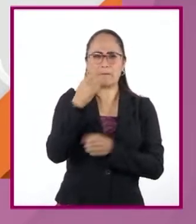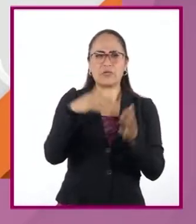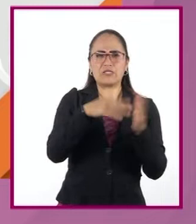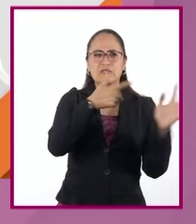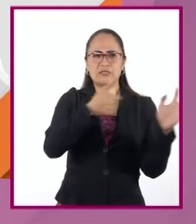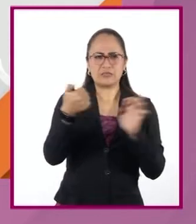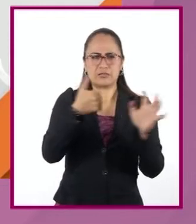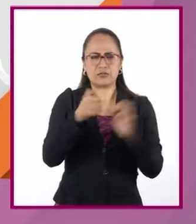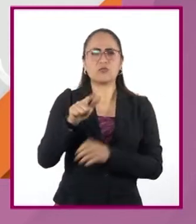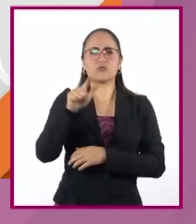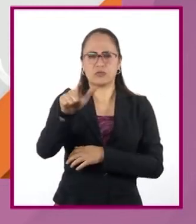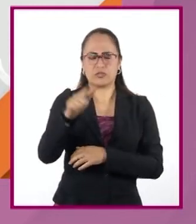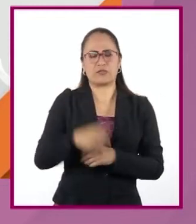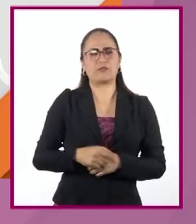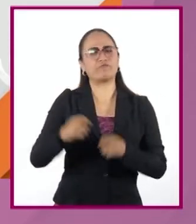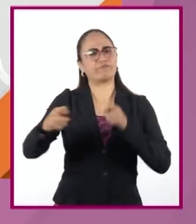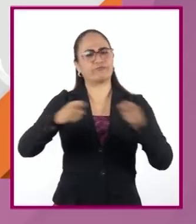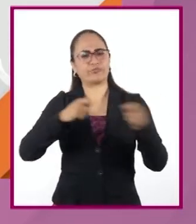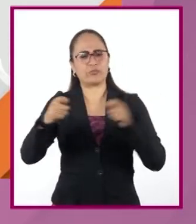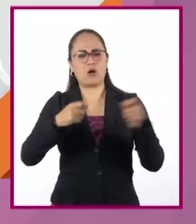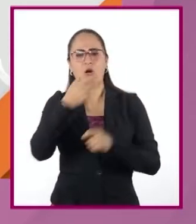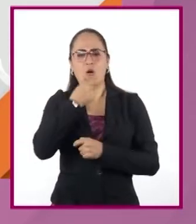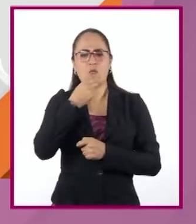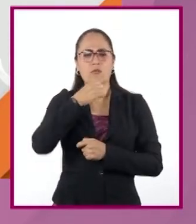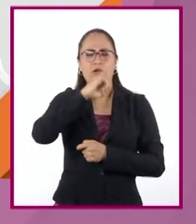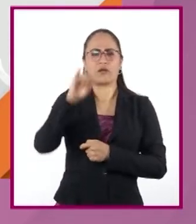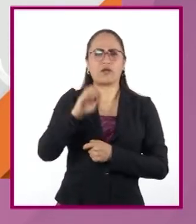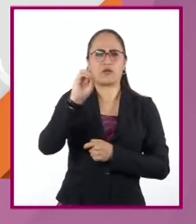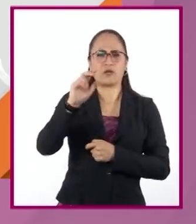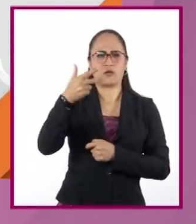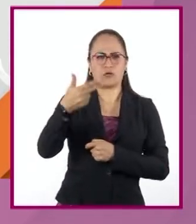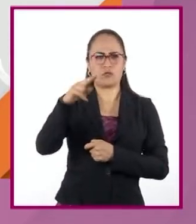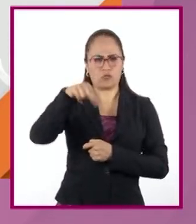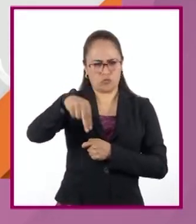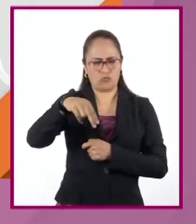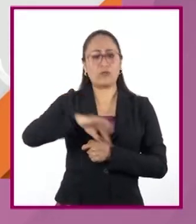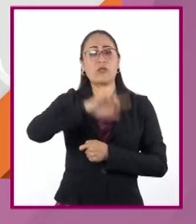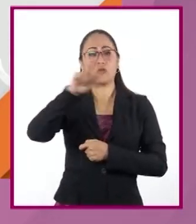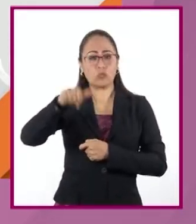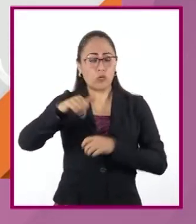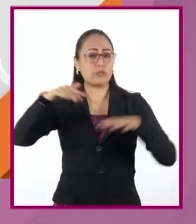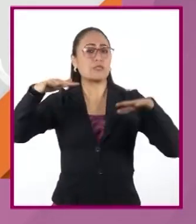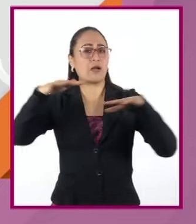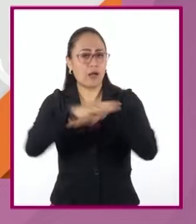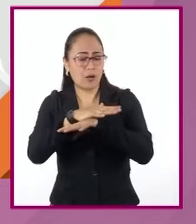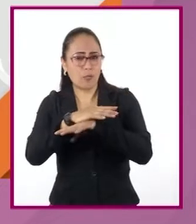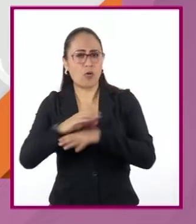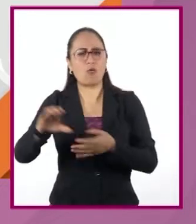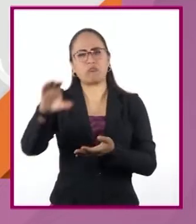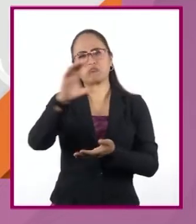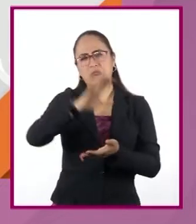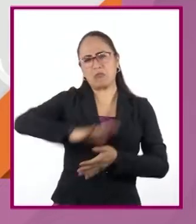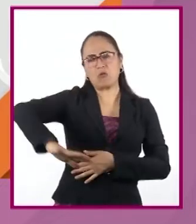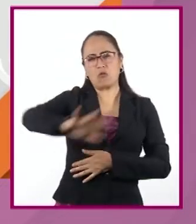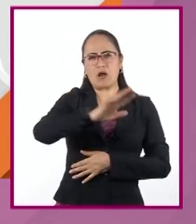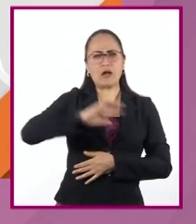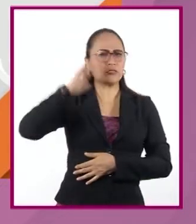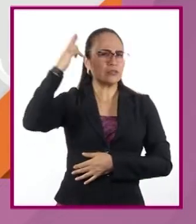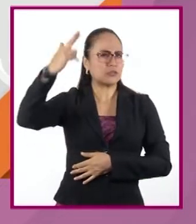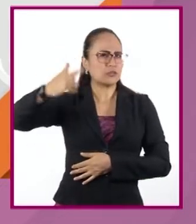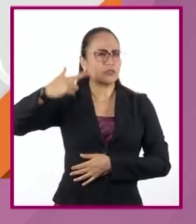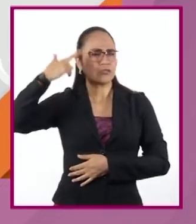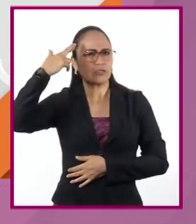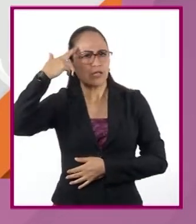1607, liderada por John Smith. Años después, Virginia se convirtió en colonia real, condición